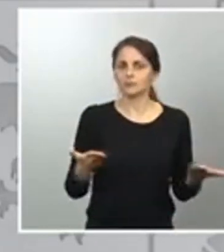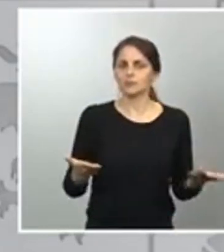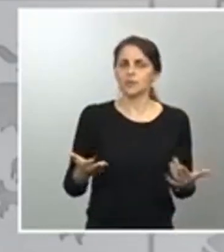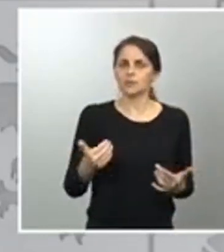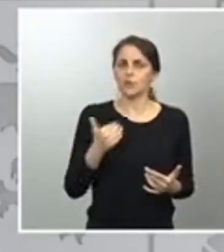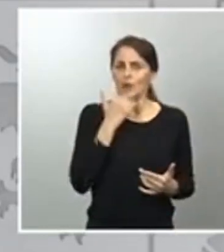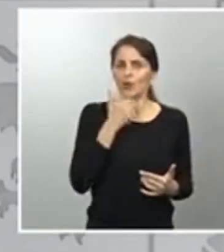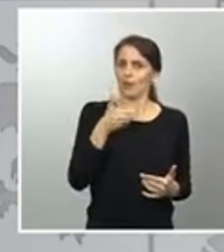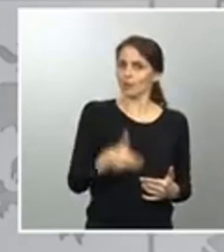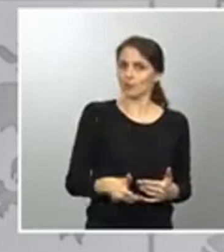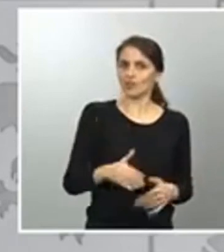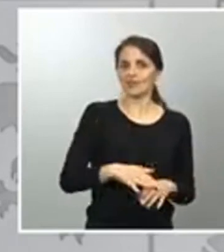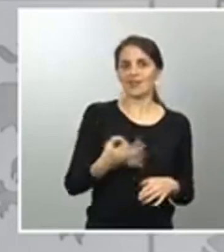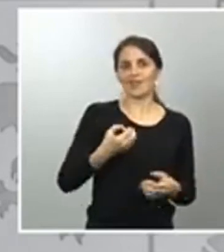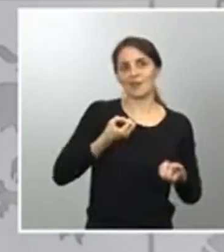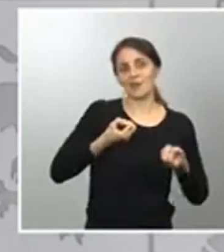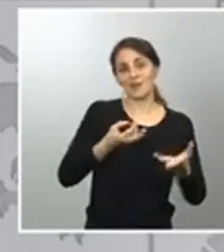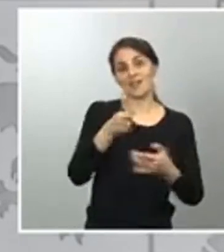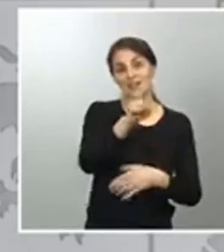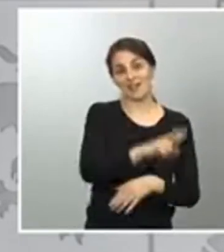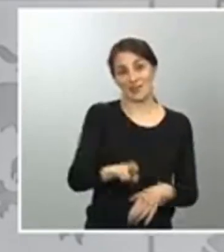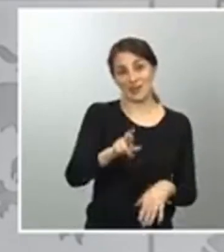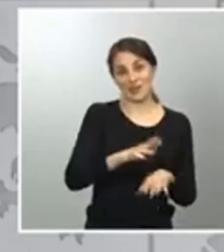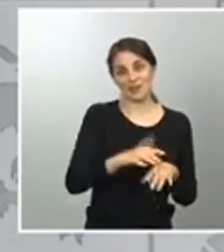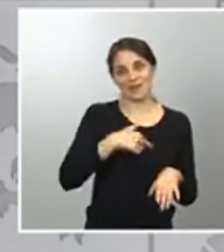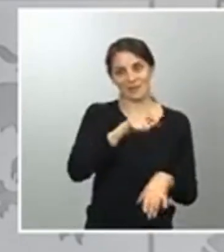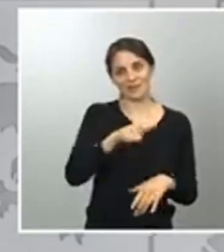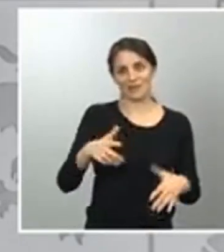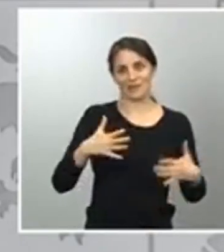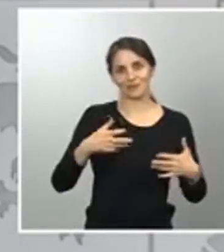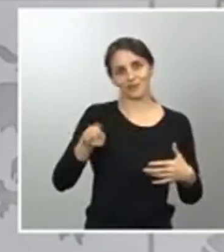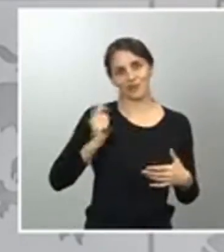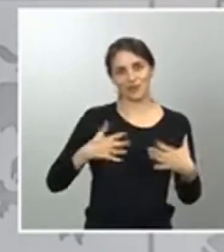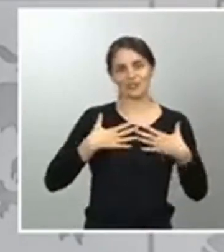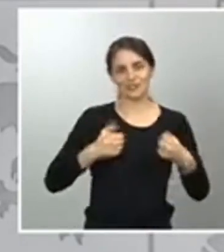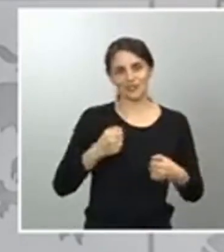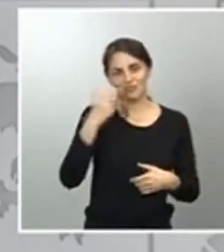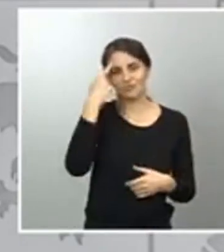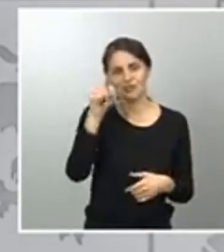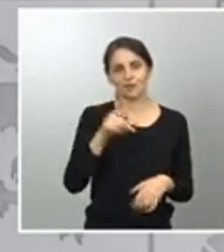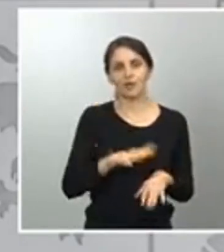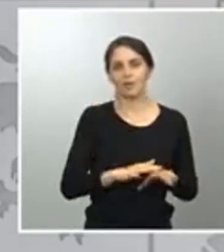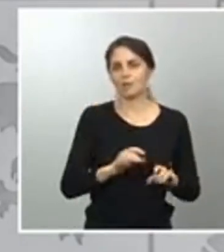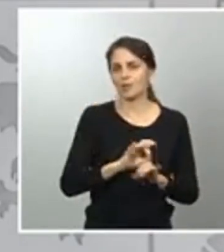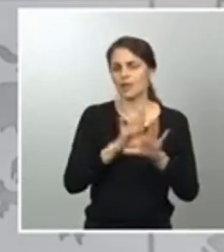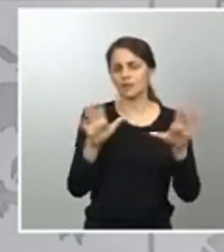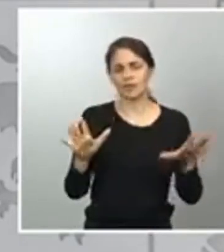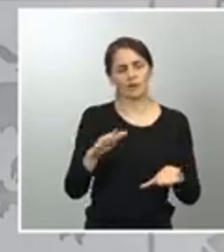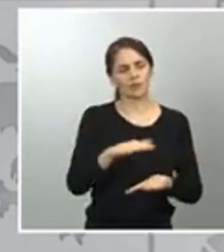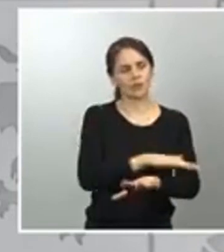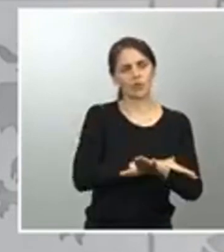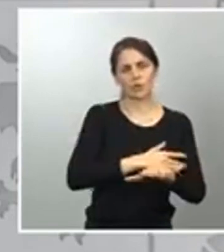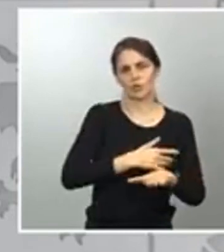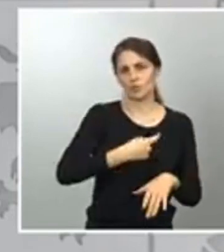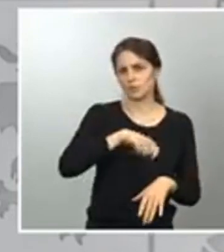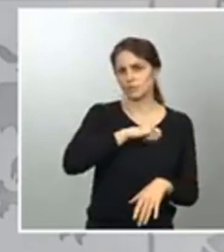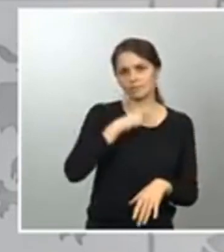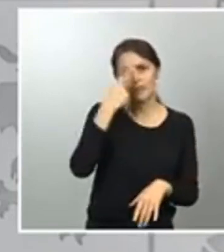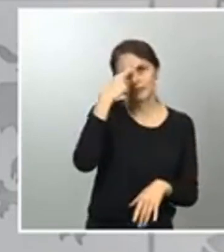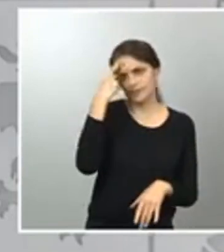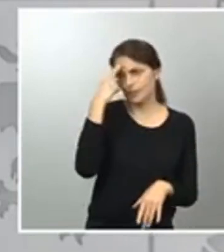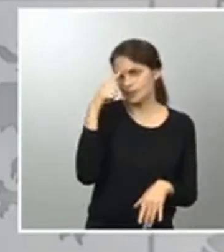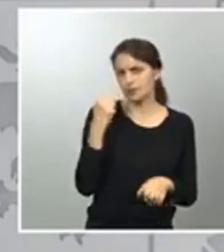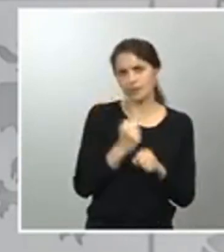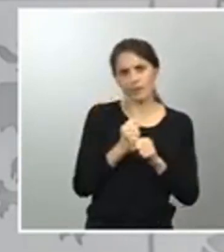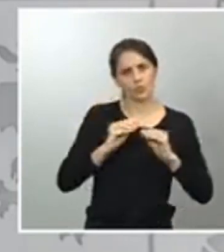recordar, me refiero para los profesionales sanitarios. Pero, lógicamente, el Gobierno de España es empático a esta causa y a